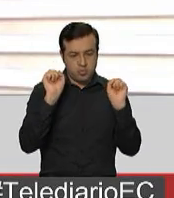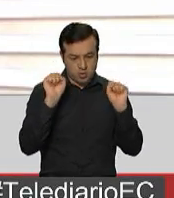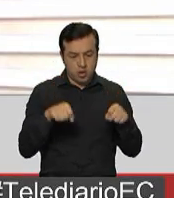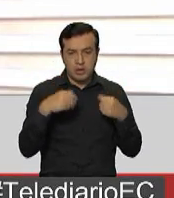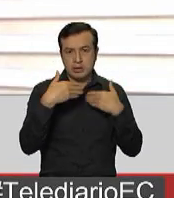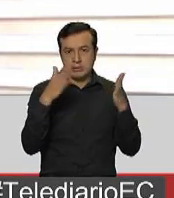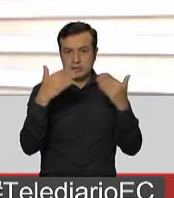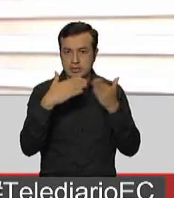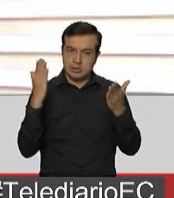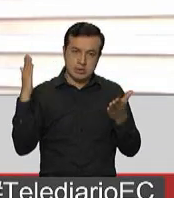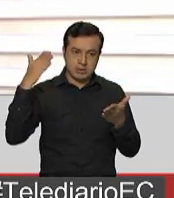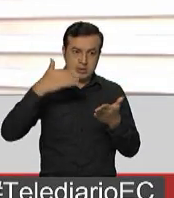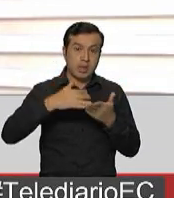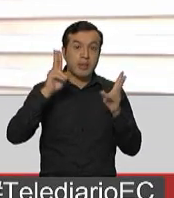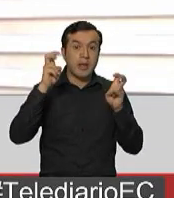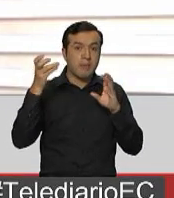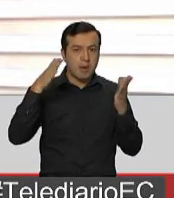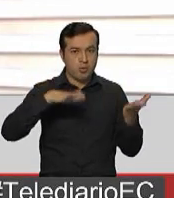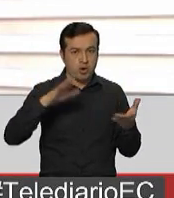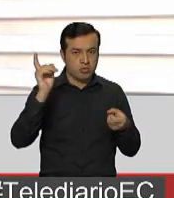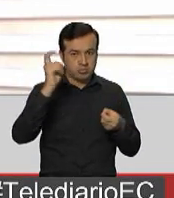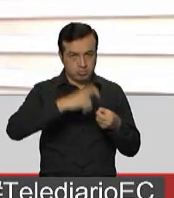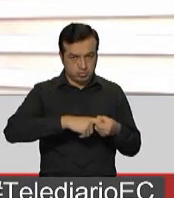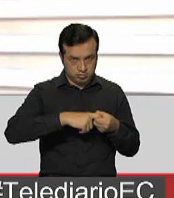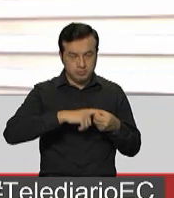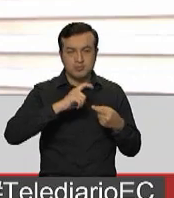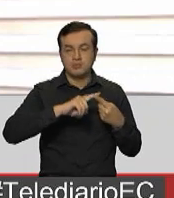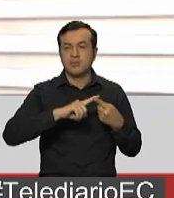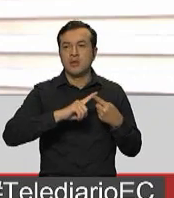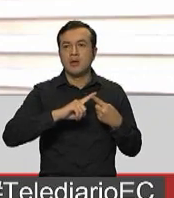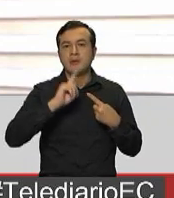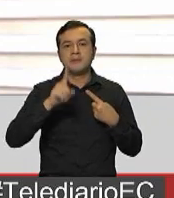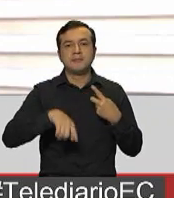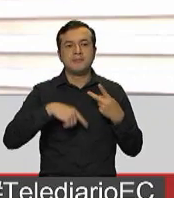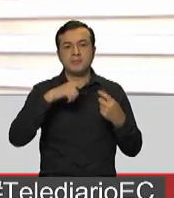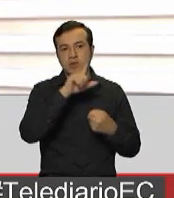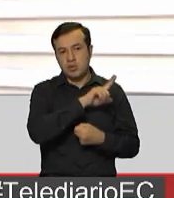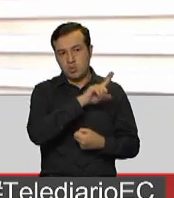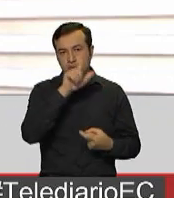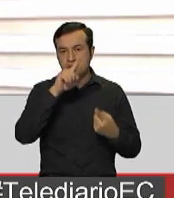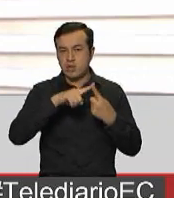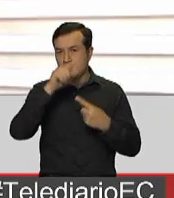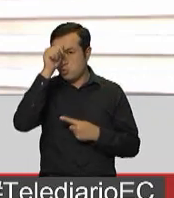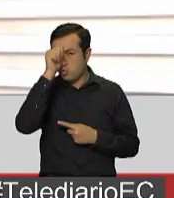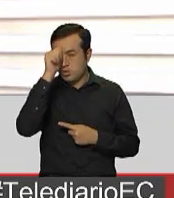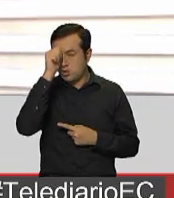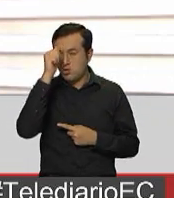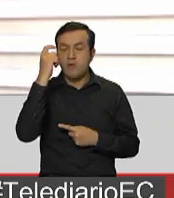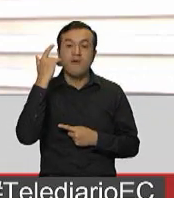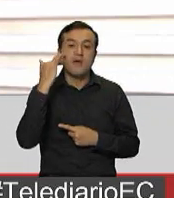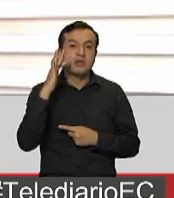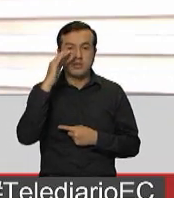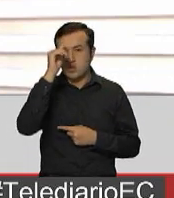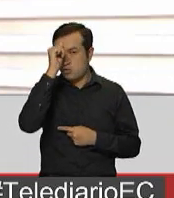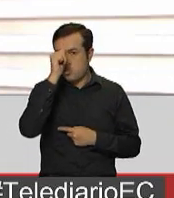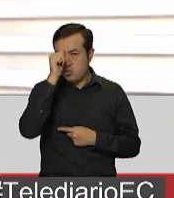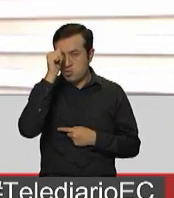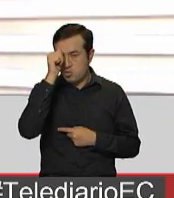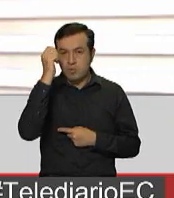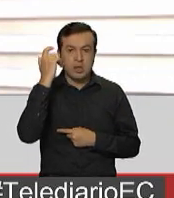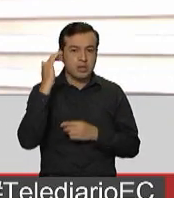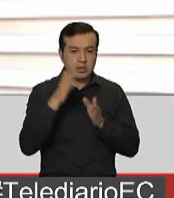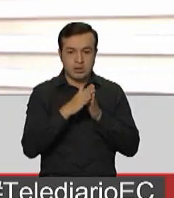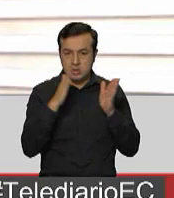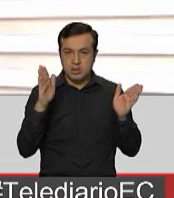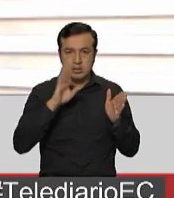al servicio de inscripción de defunciones, inclusive de lunes a domingo. Esto en el color rojo, independiente del semáforo, siempre vamos a